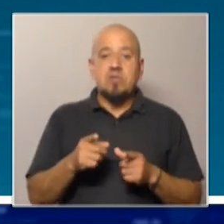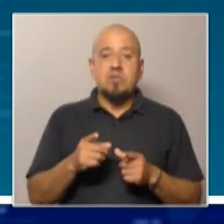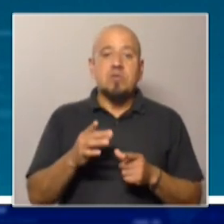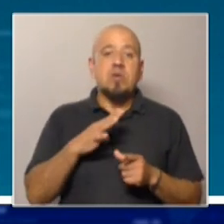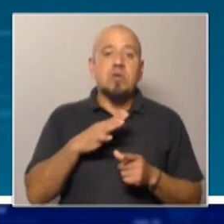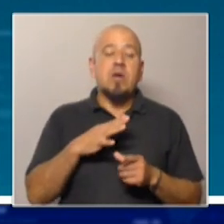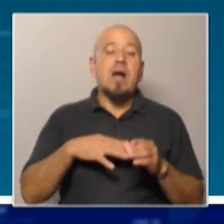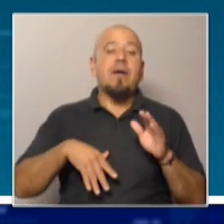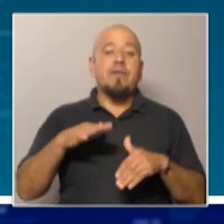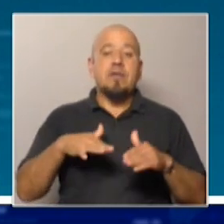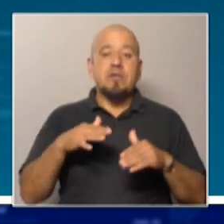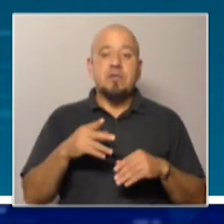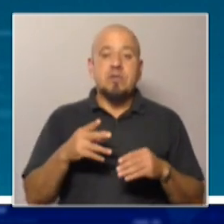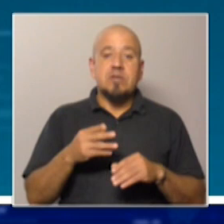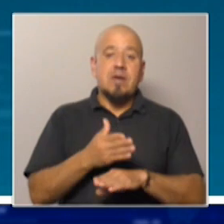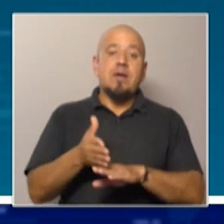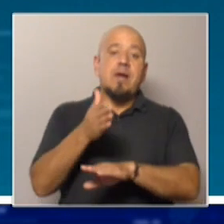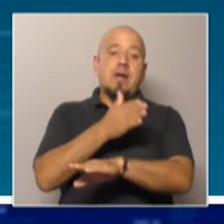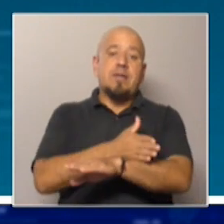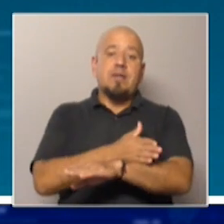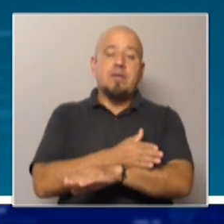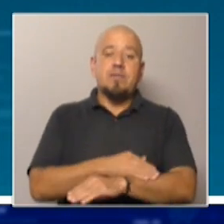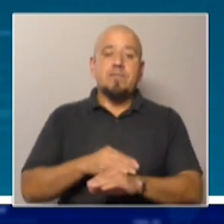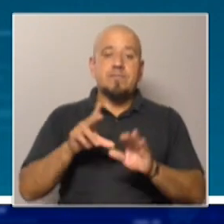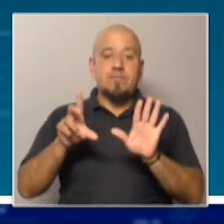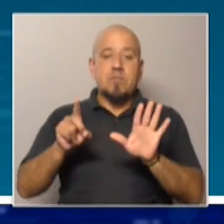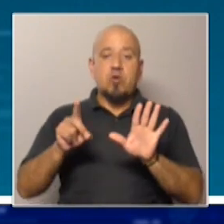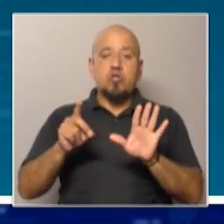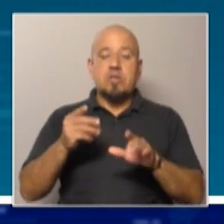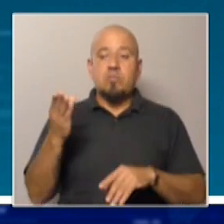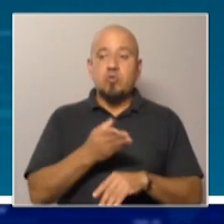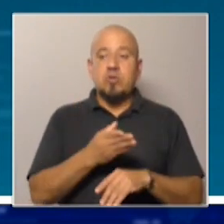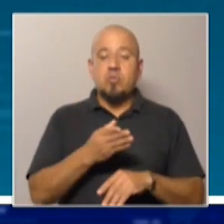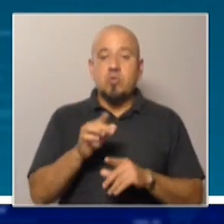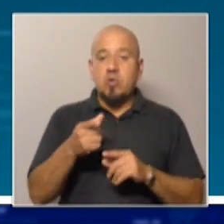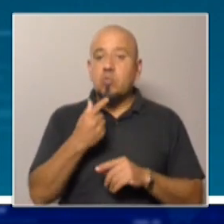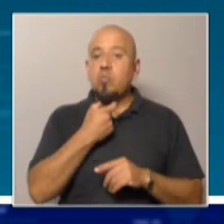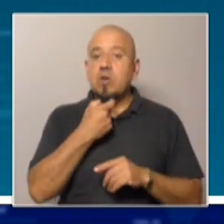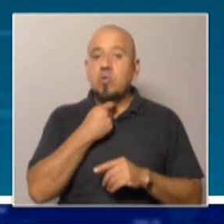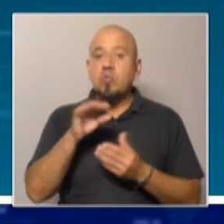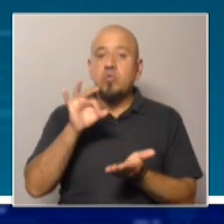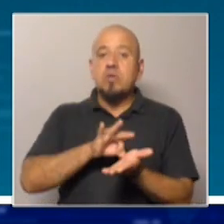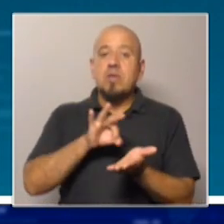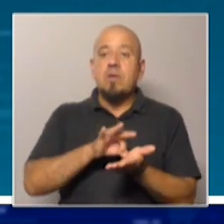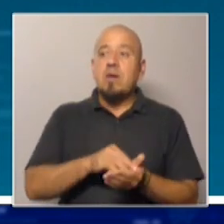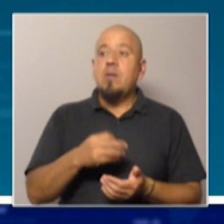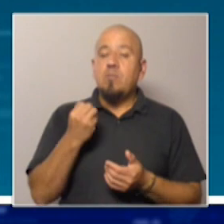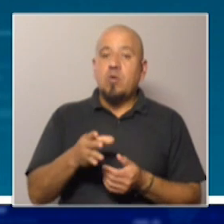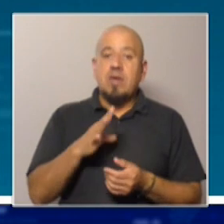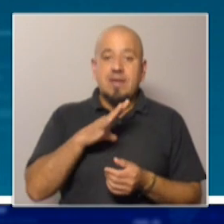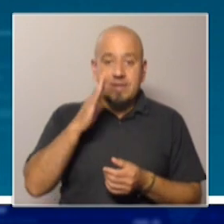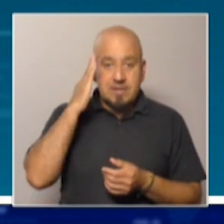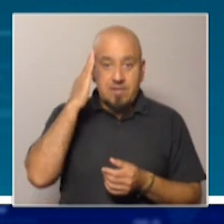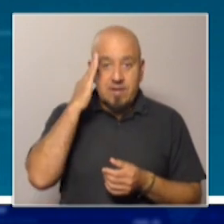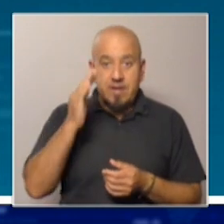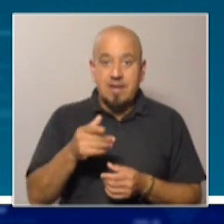Muy probablemente, bastante antes, en el entorno de un 80% de ocupación, un sistema va a estar colapsado porque hay que tener en cuenta